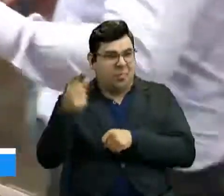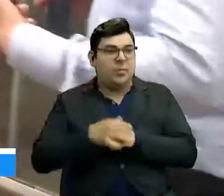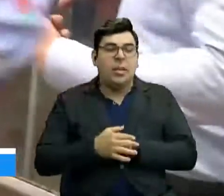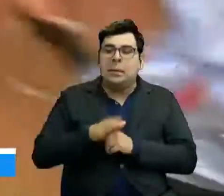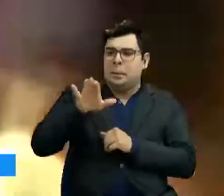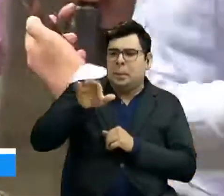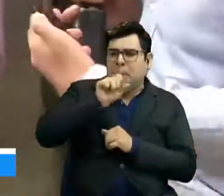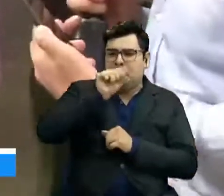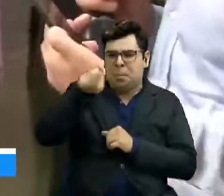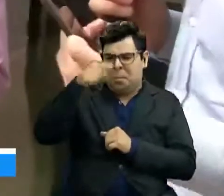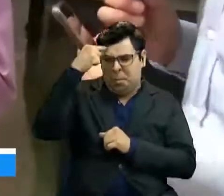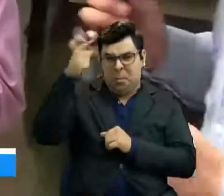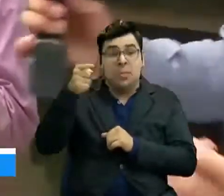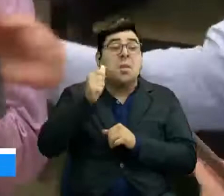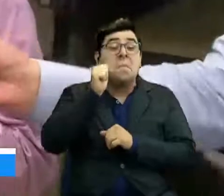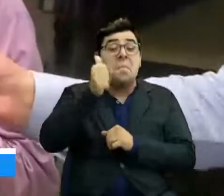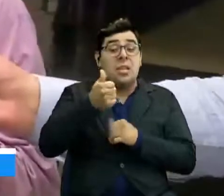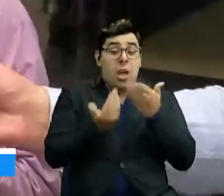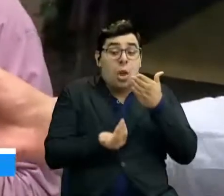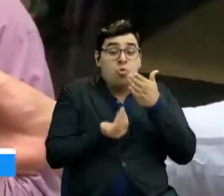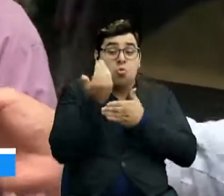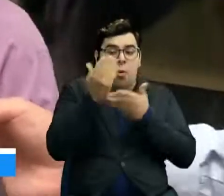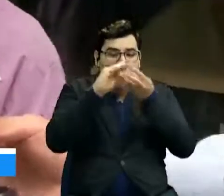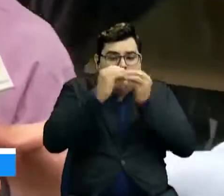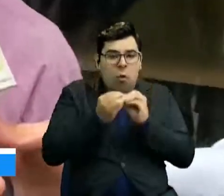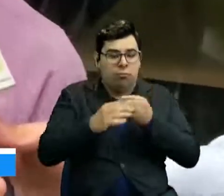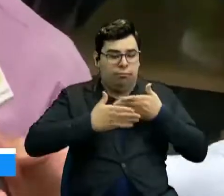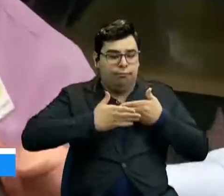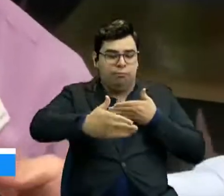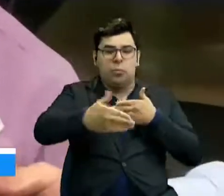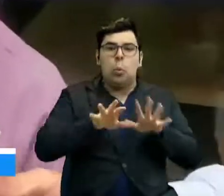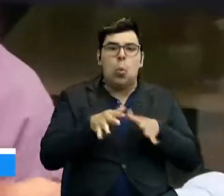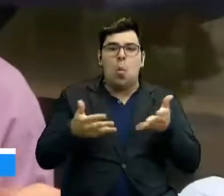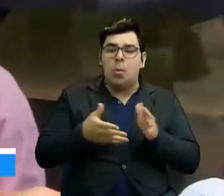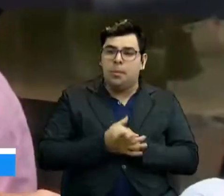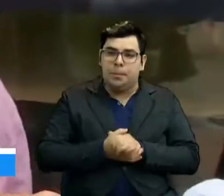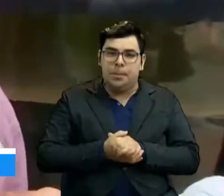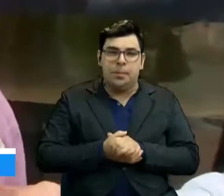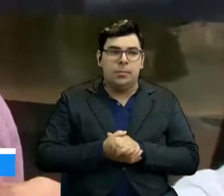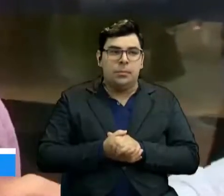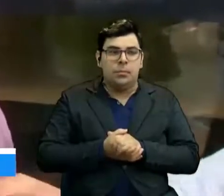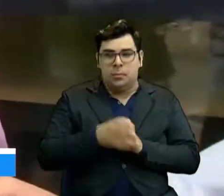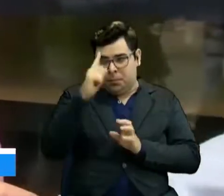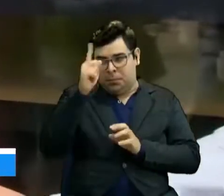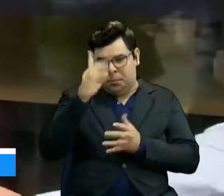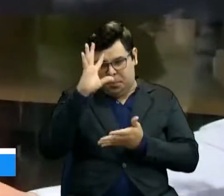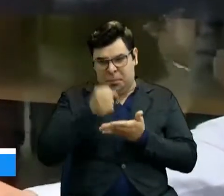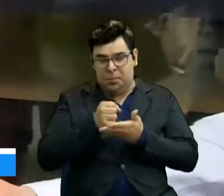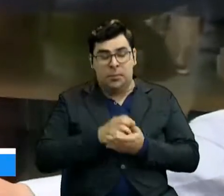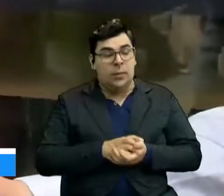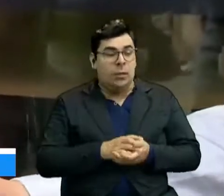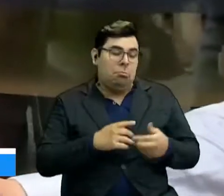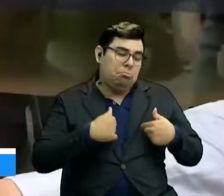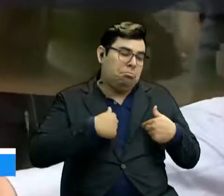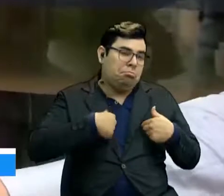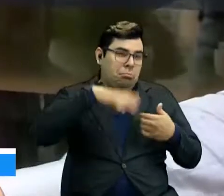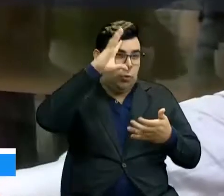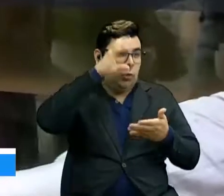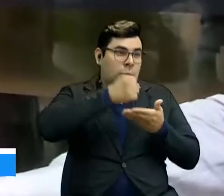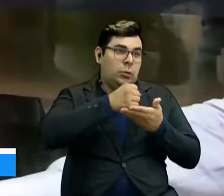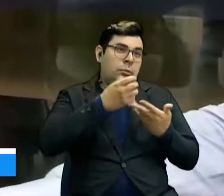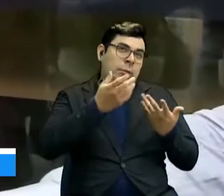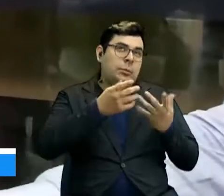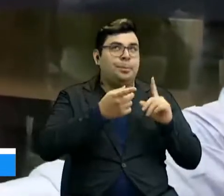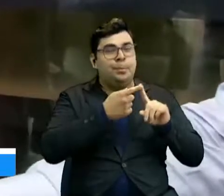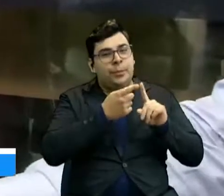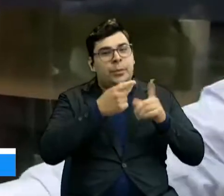esta nueva normalidad a partir de mañana yo pienso que pero creo que todos bendiciones para todos